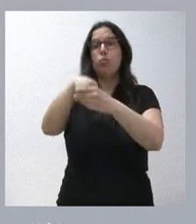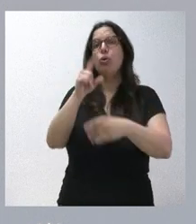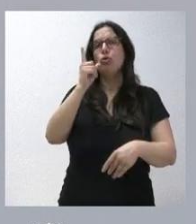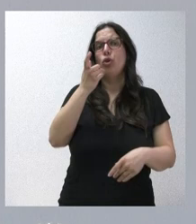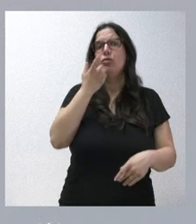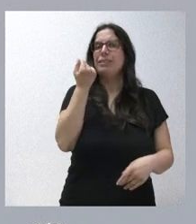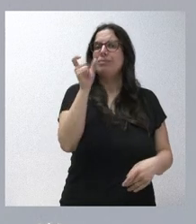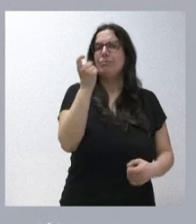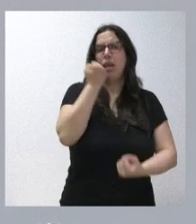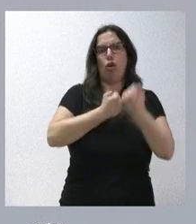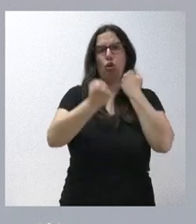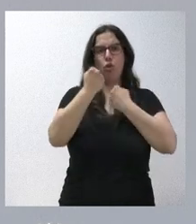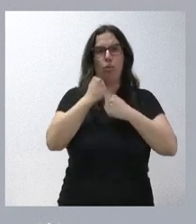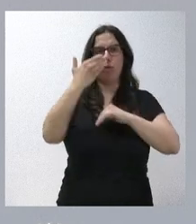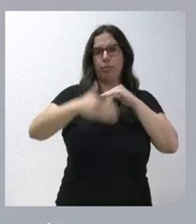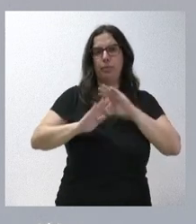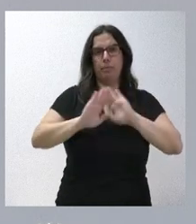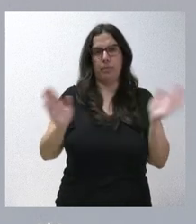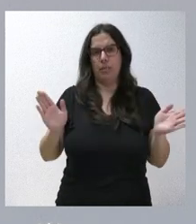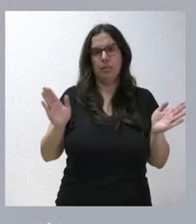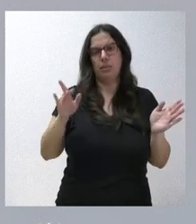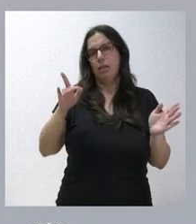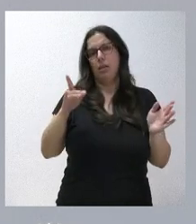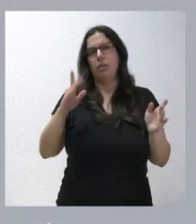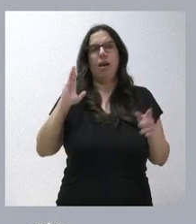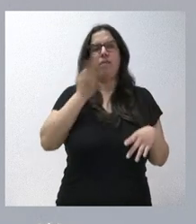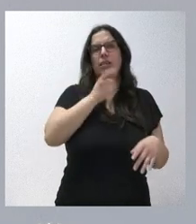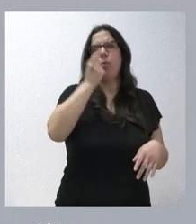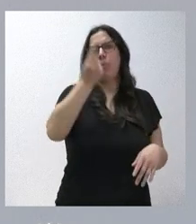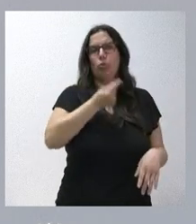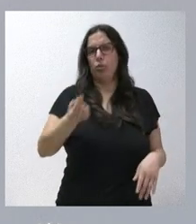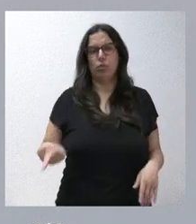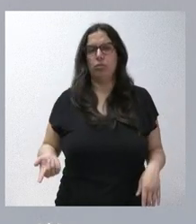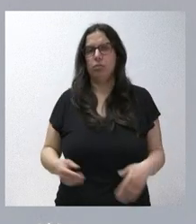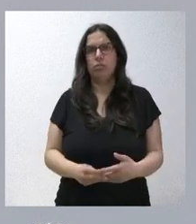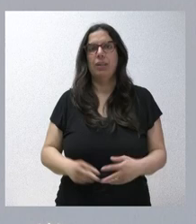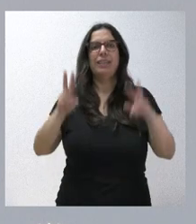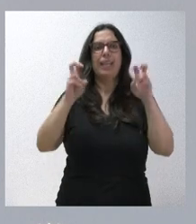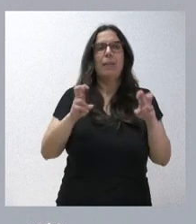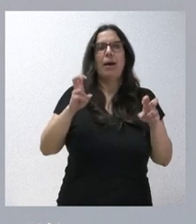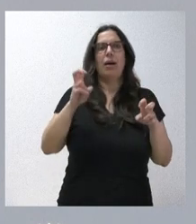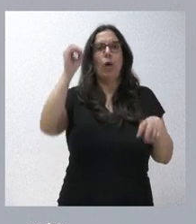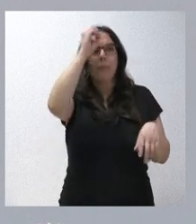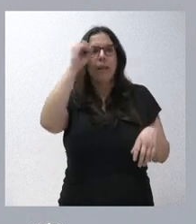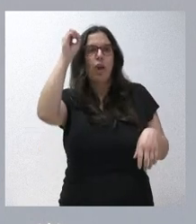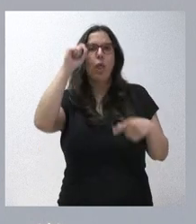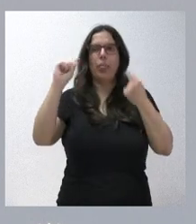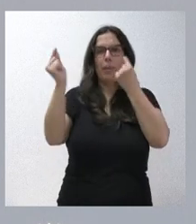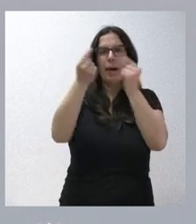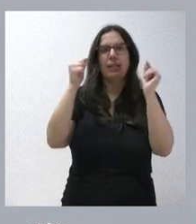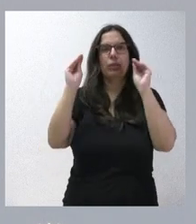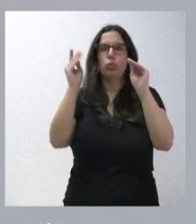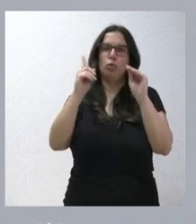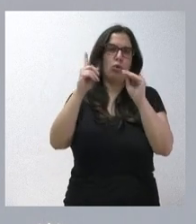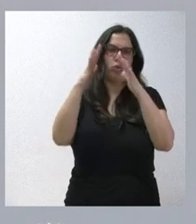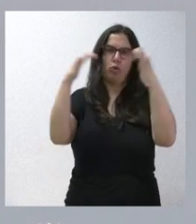contenido económico y su implicación sobre el conjunto del presupuesto no sobre la valoración del debate parlamentario que corresponde a